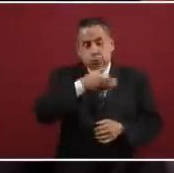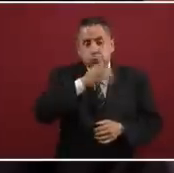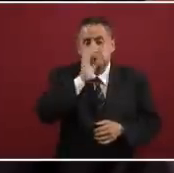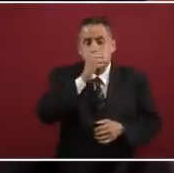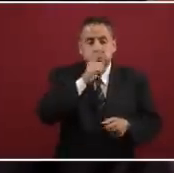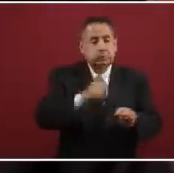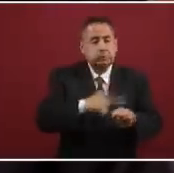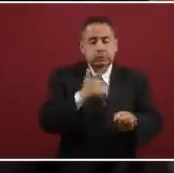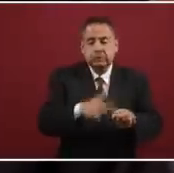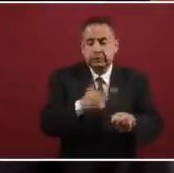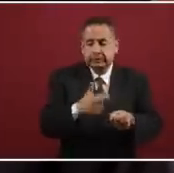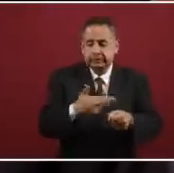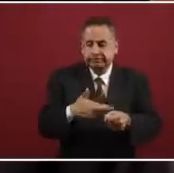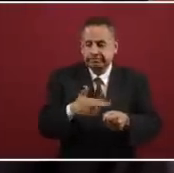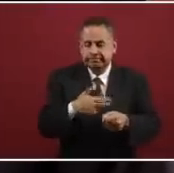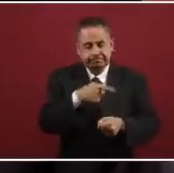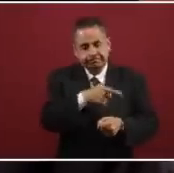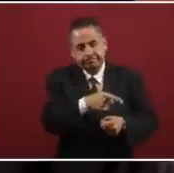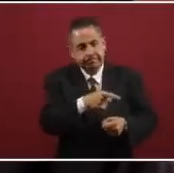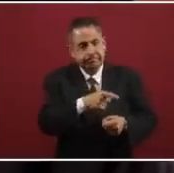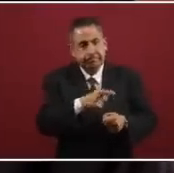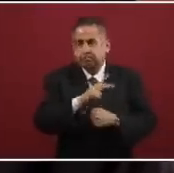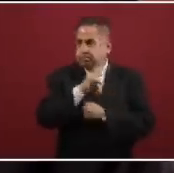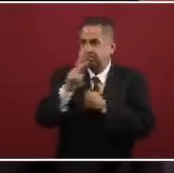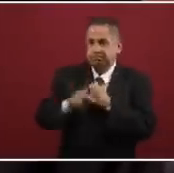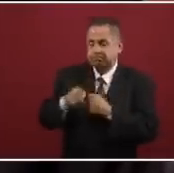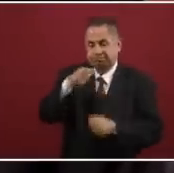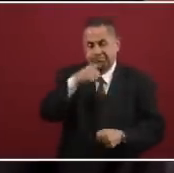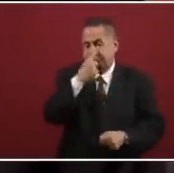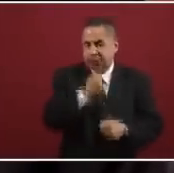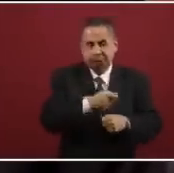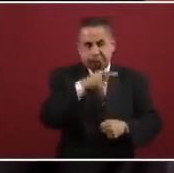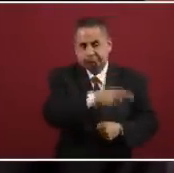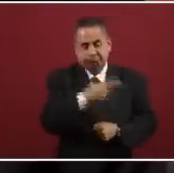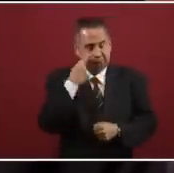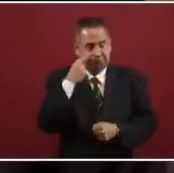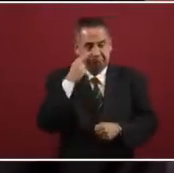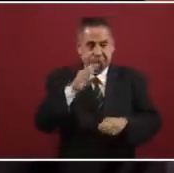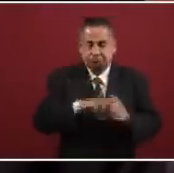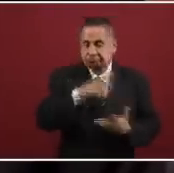de refrescos embotellados en el país.